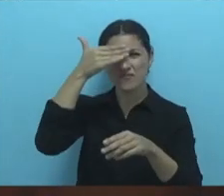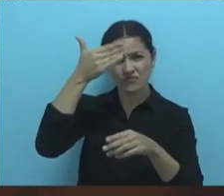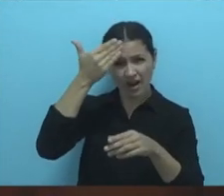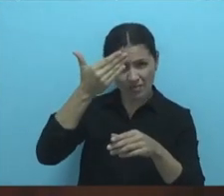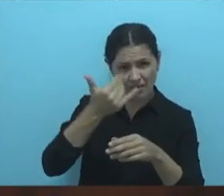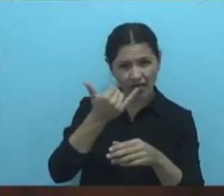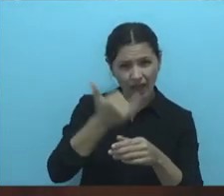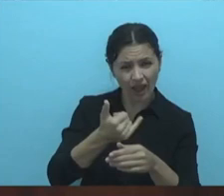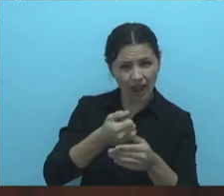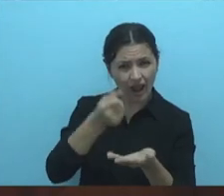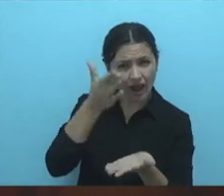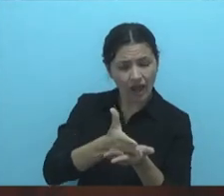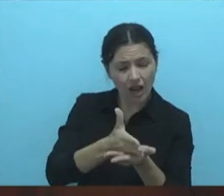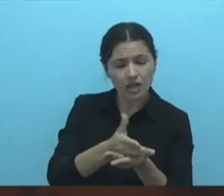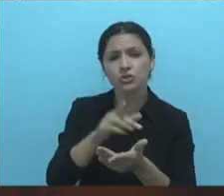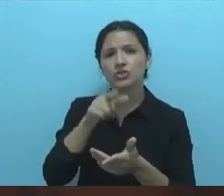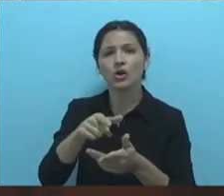esencial garantizada